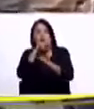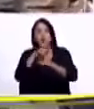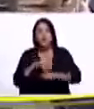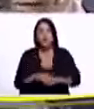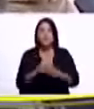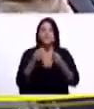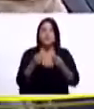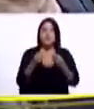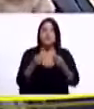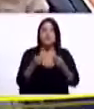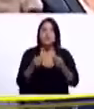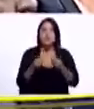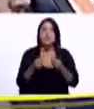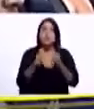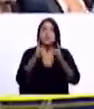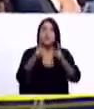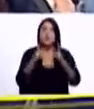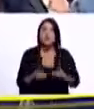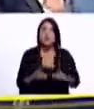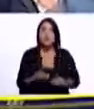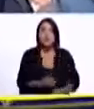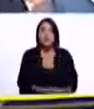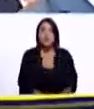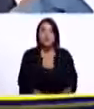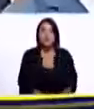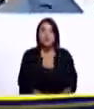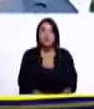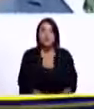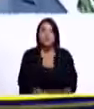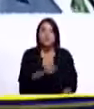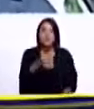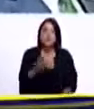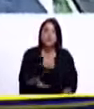para la toma de decisiones. Es fundamental